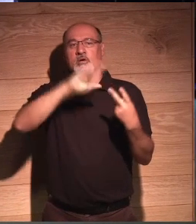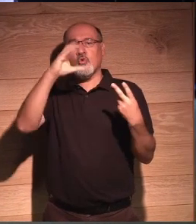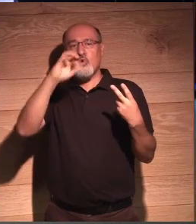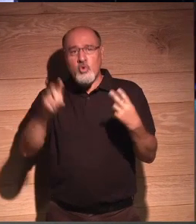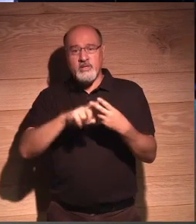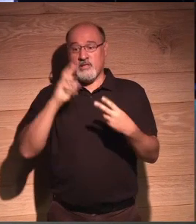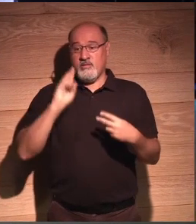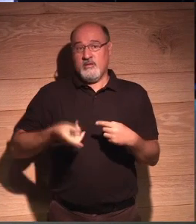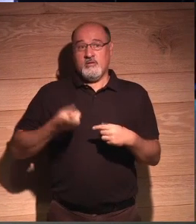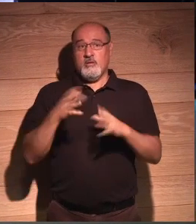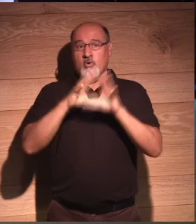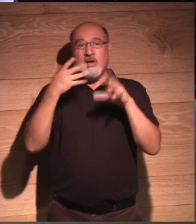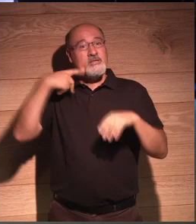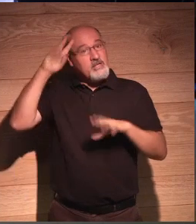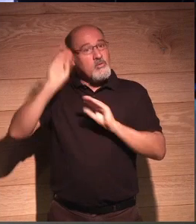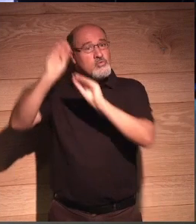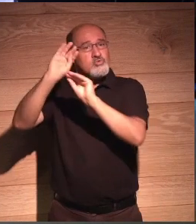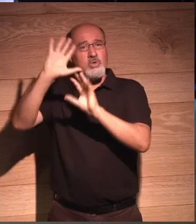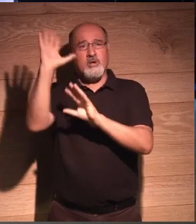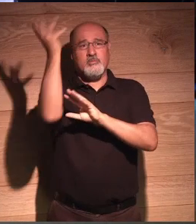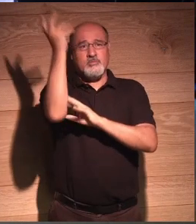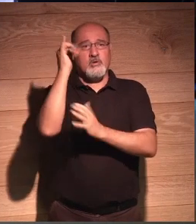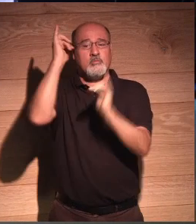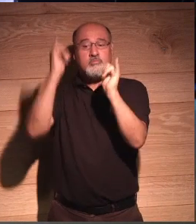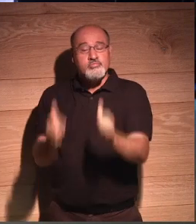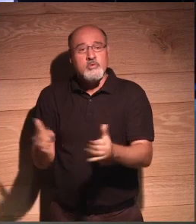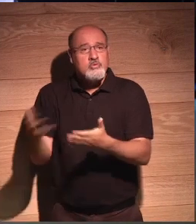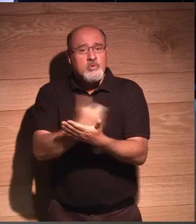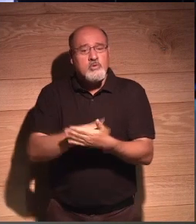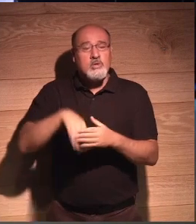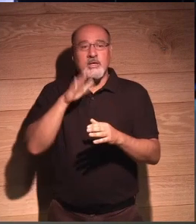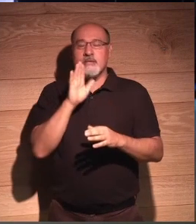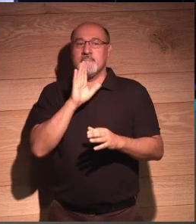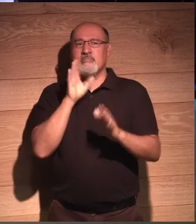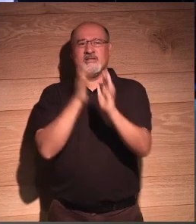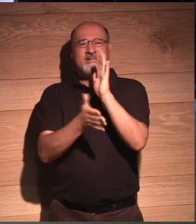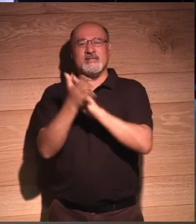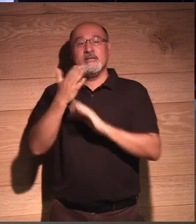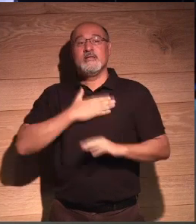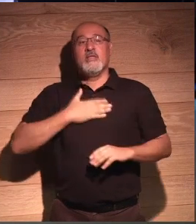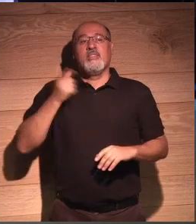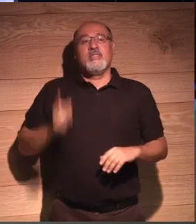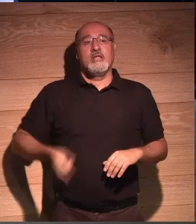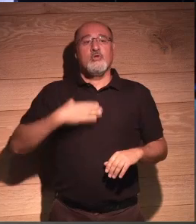sobre la supervivencia en el espacio. Toda esta teoría complotista decir que Kubrick